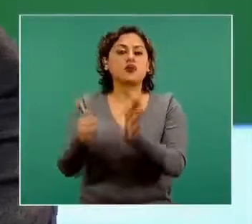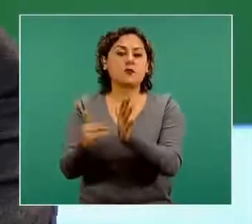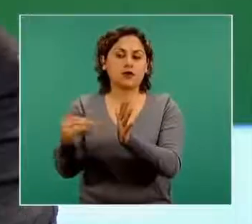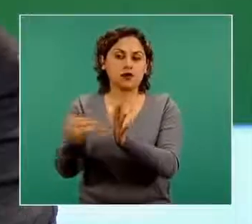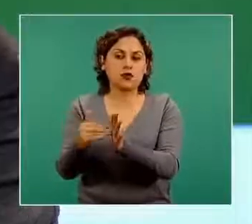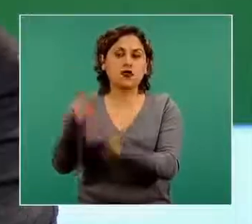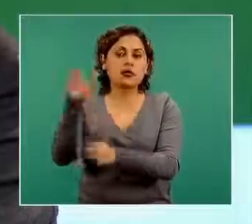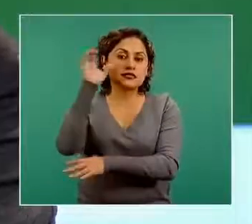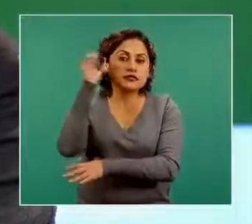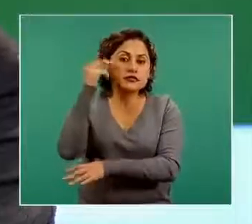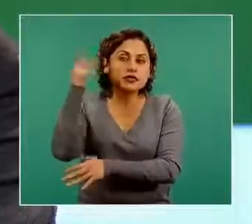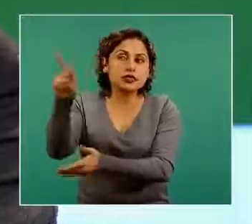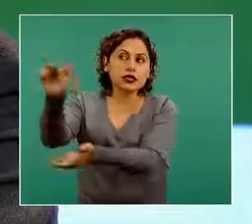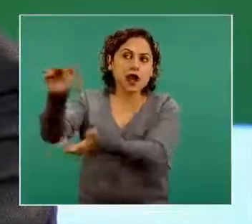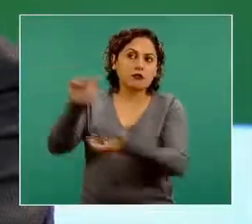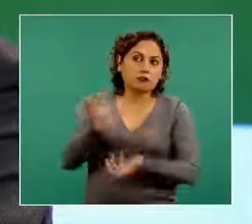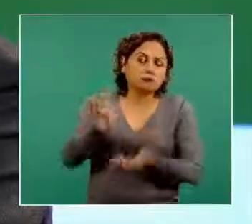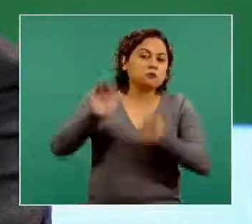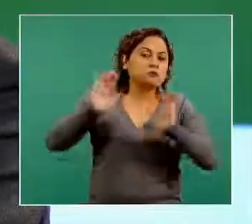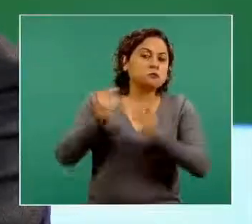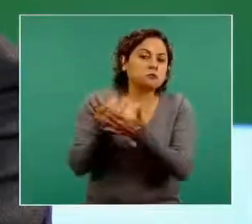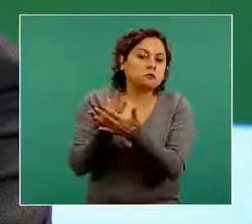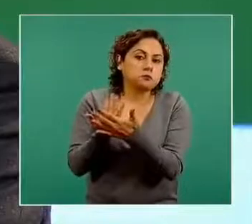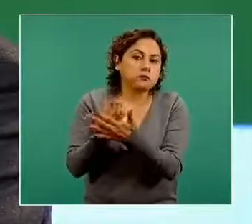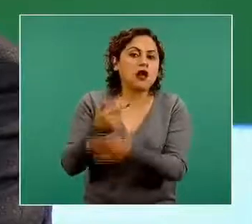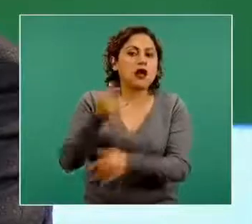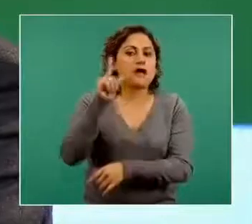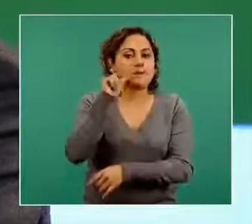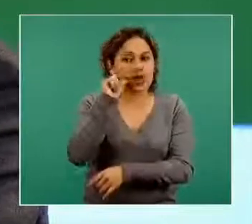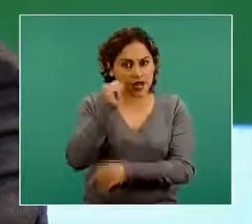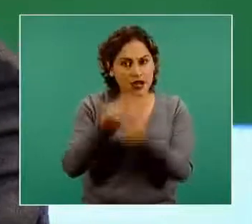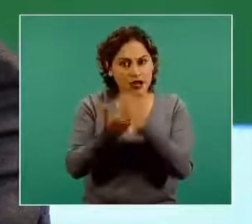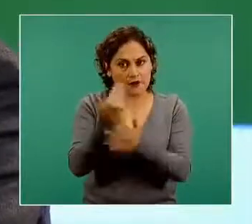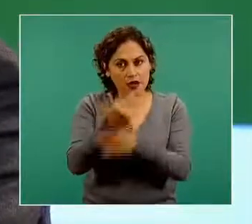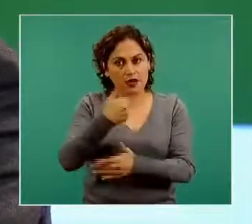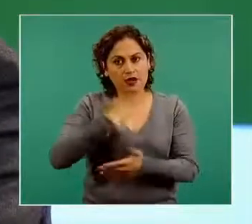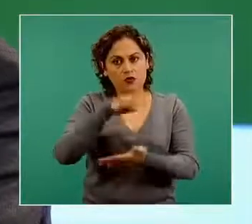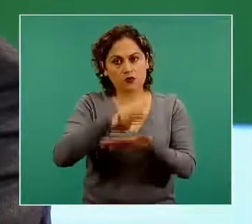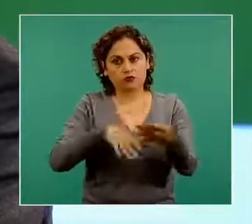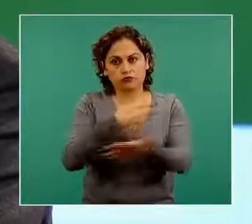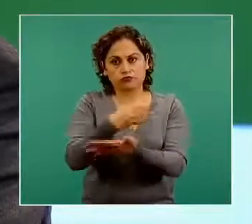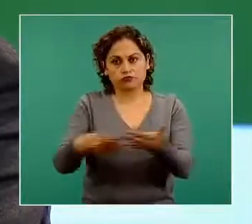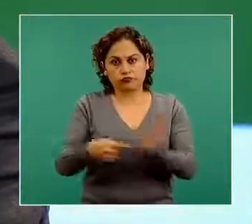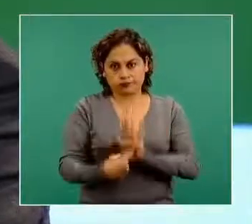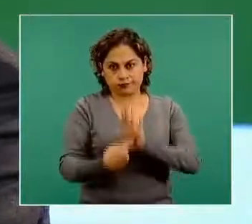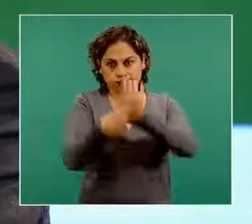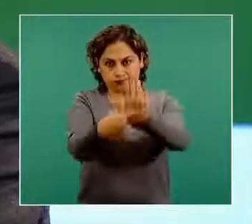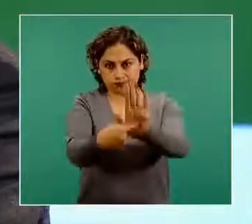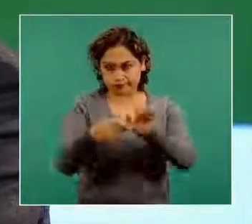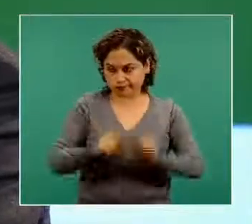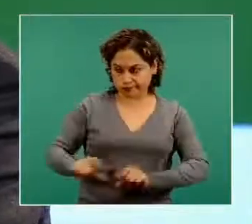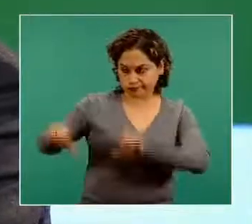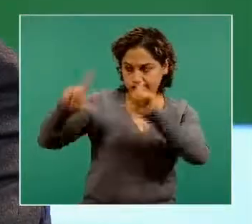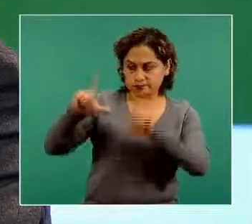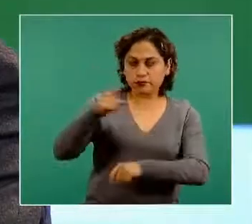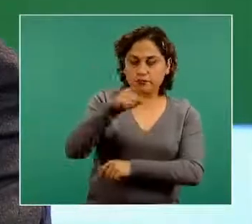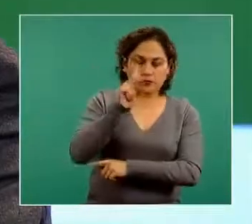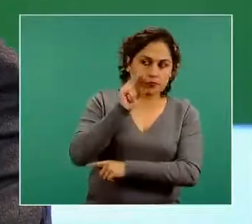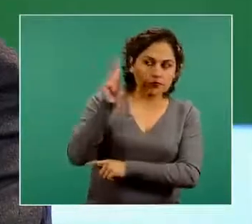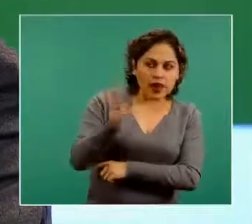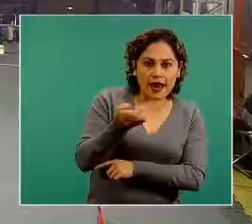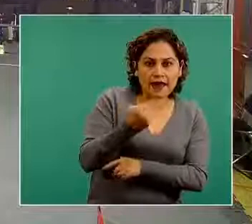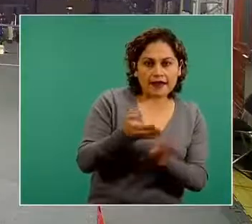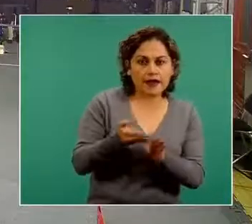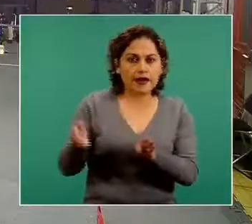el calendario, en la tabla que les mostraré, verán ustedes cuántas son las que se tendrán entre enero y